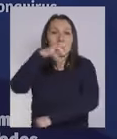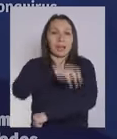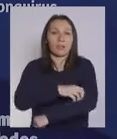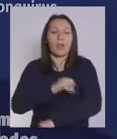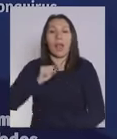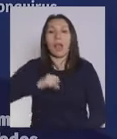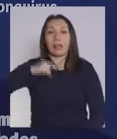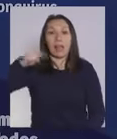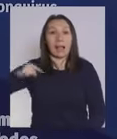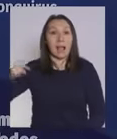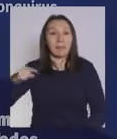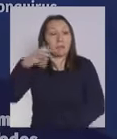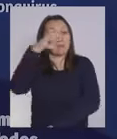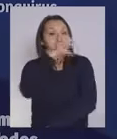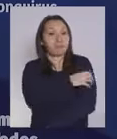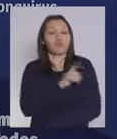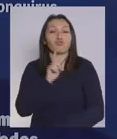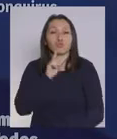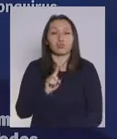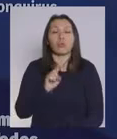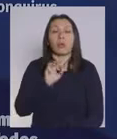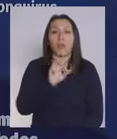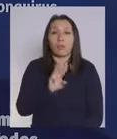Atacama. La región de Atacama tiene